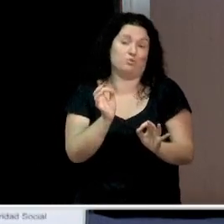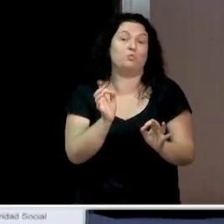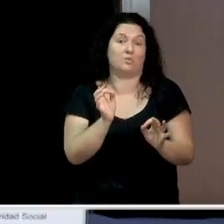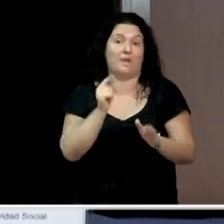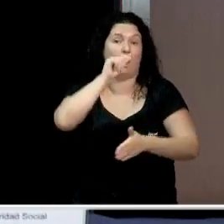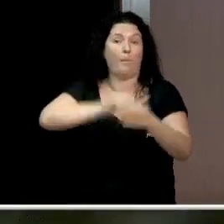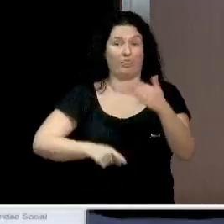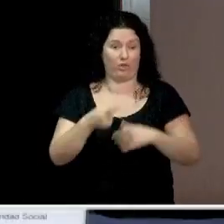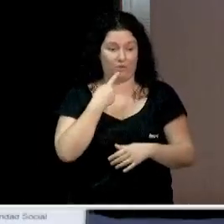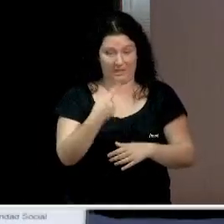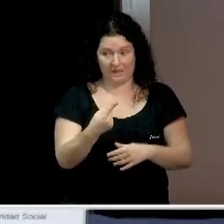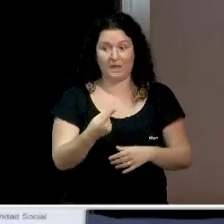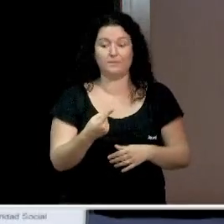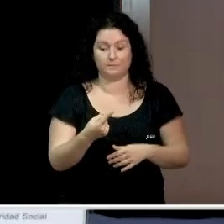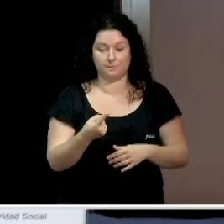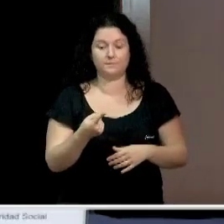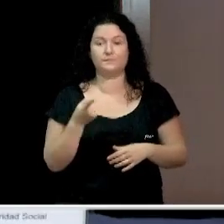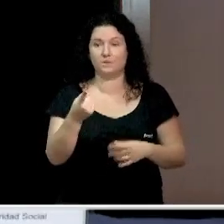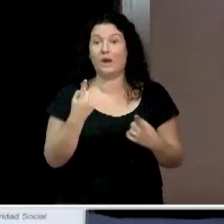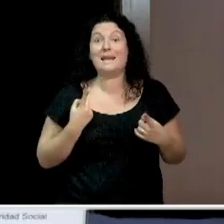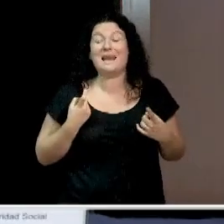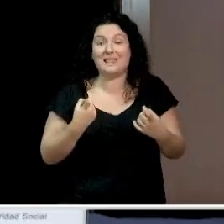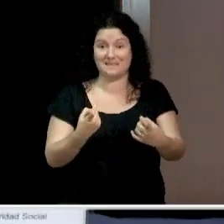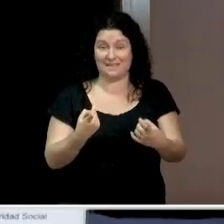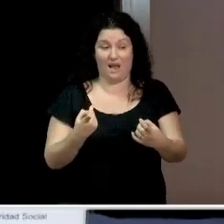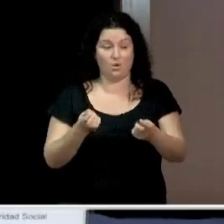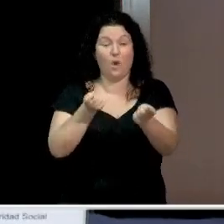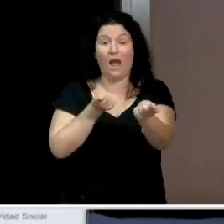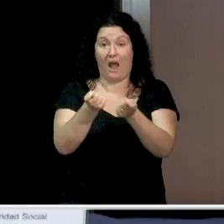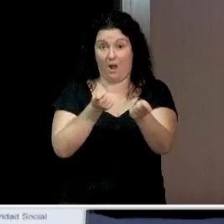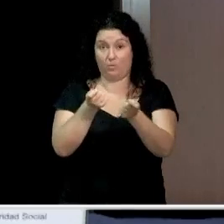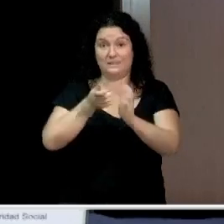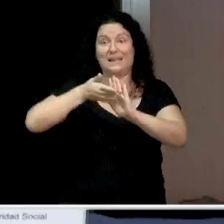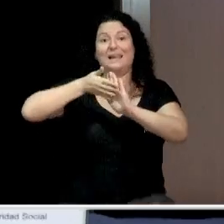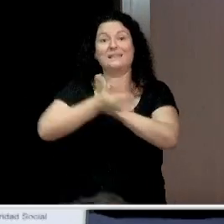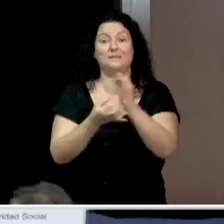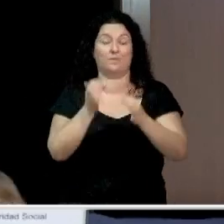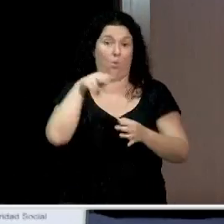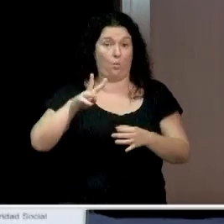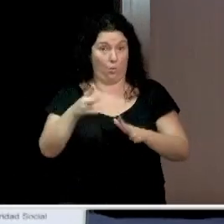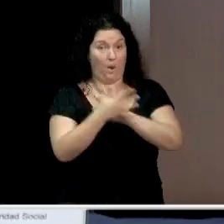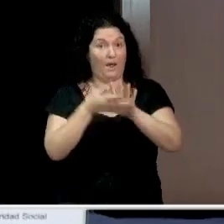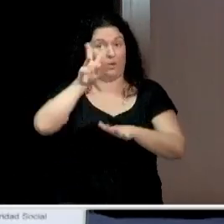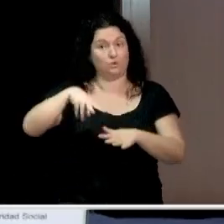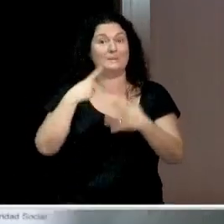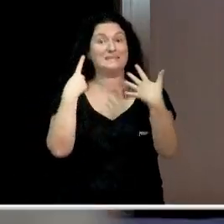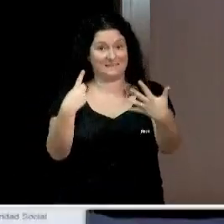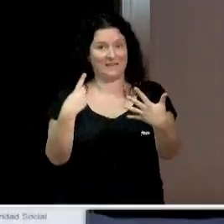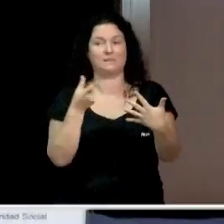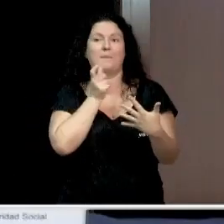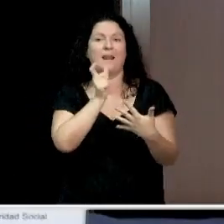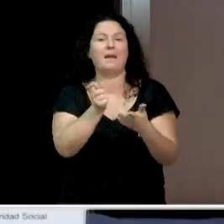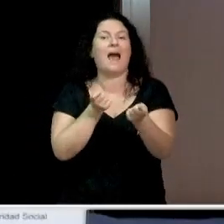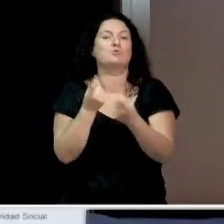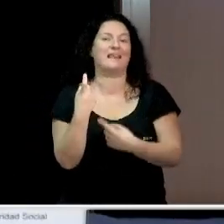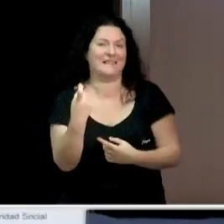del ajuste necesario es un término muy acertado de la Convención de Naciones Unidas del año 2006. Por lo